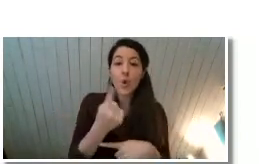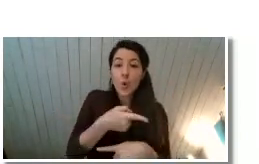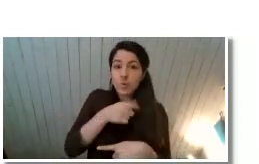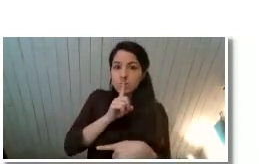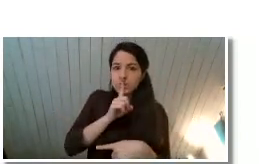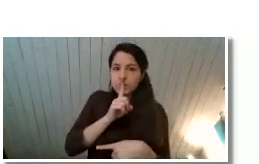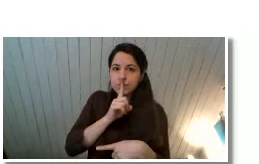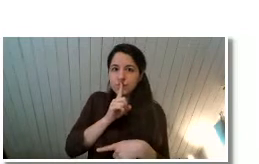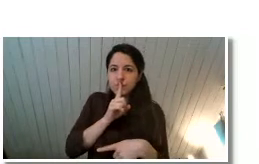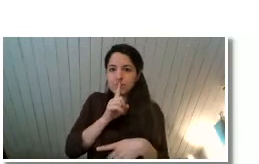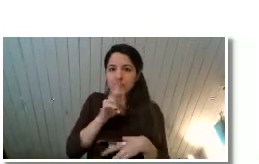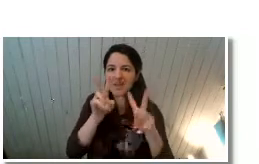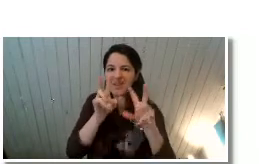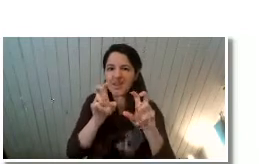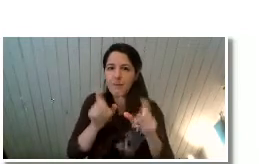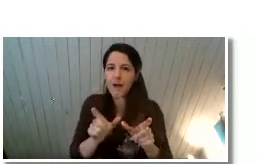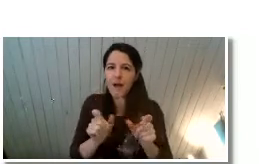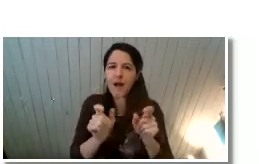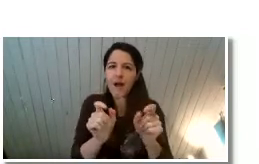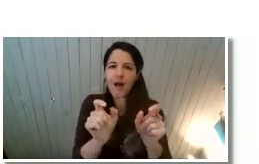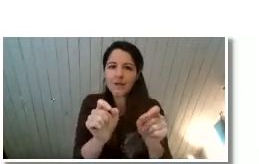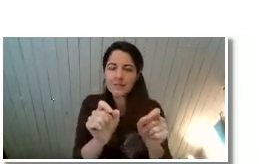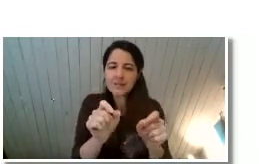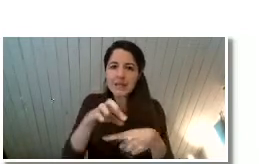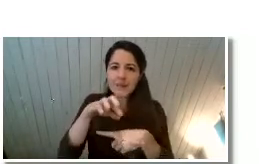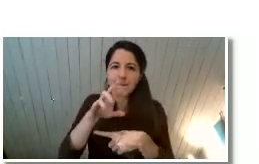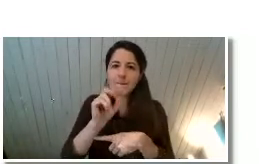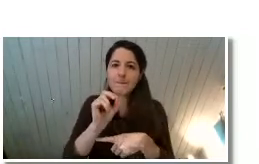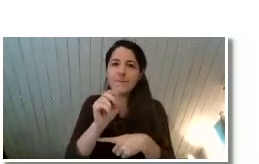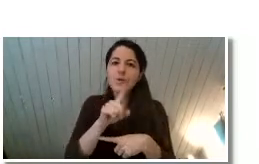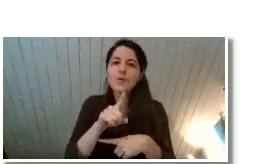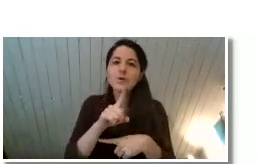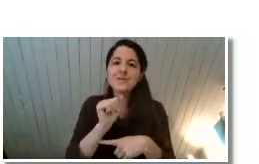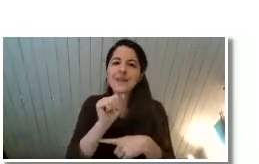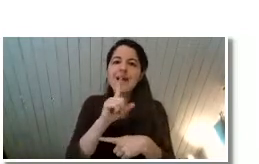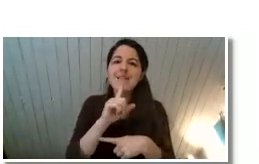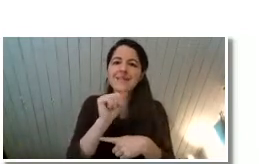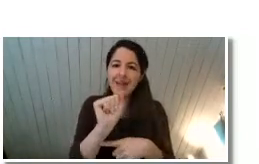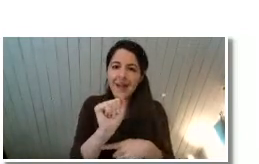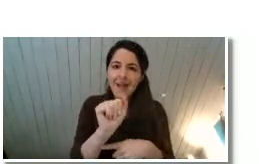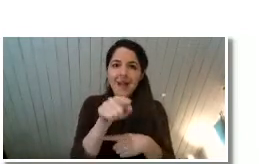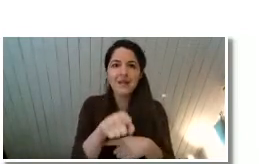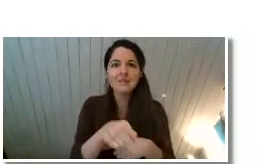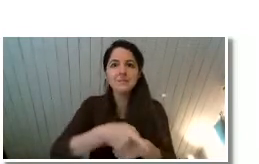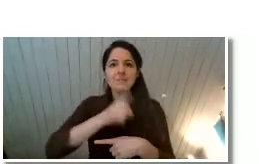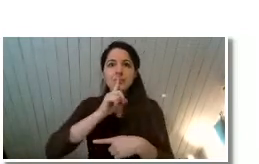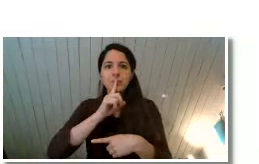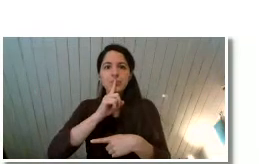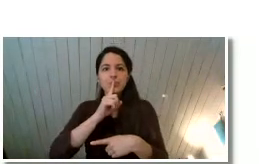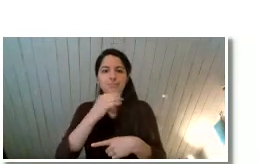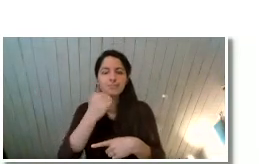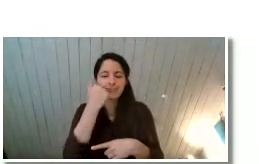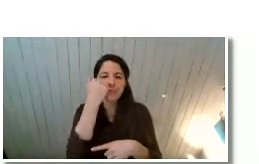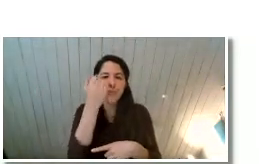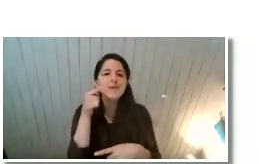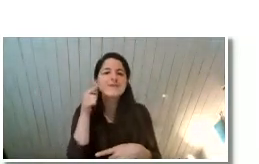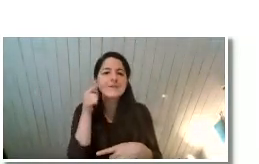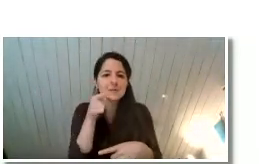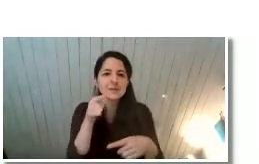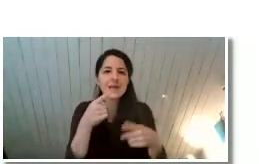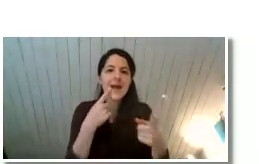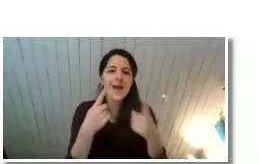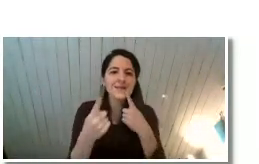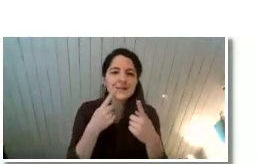del cáncer de próstata y de la próstata en general es este examen, que es un examen sumamente importante, que se llama el examen